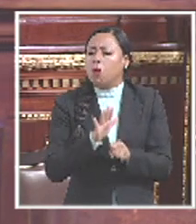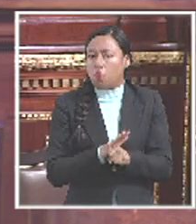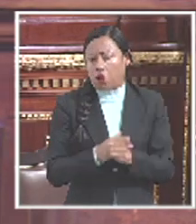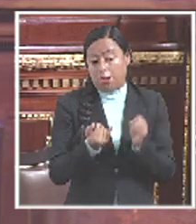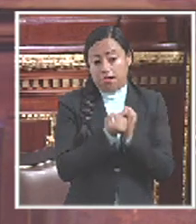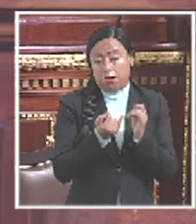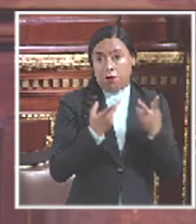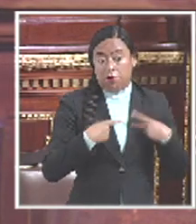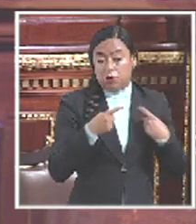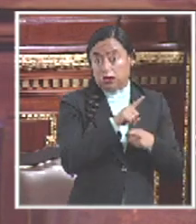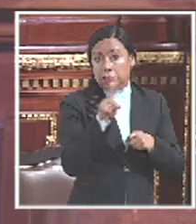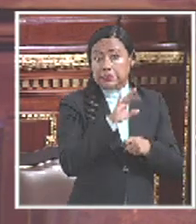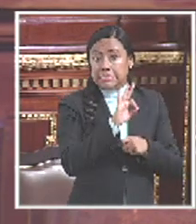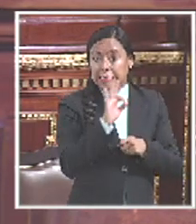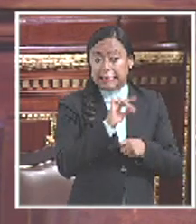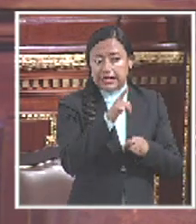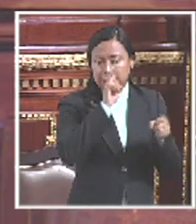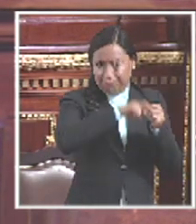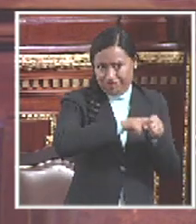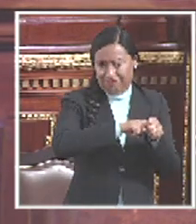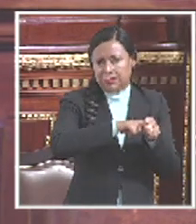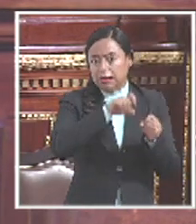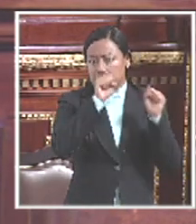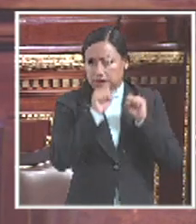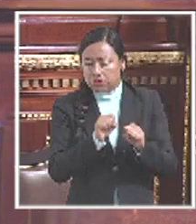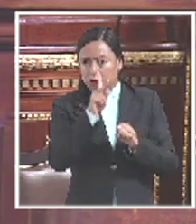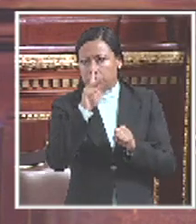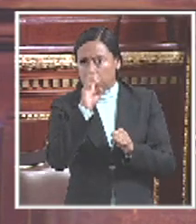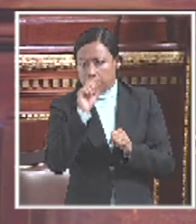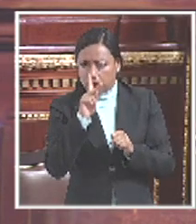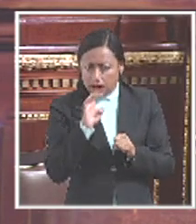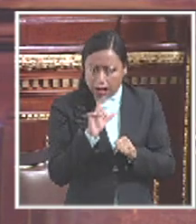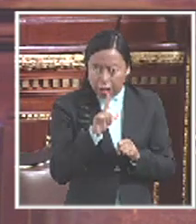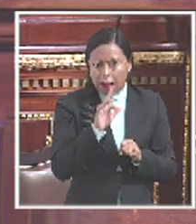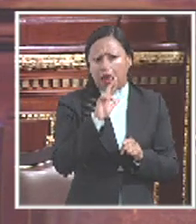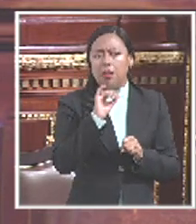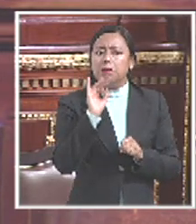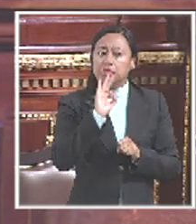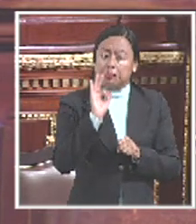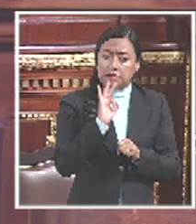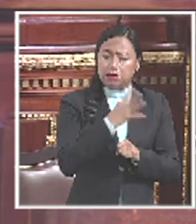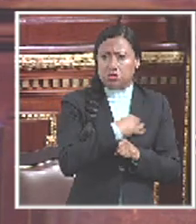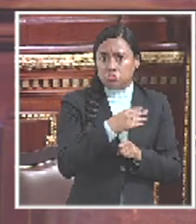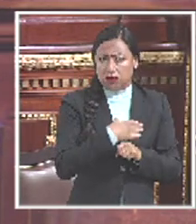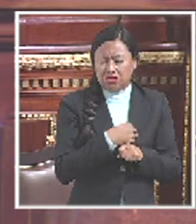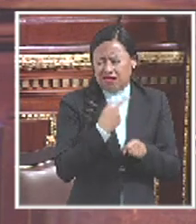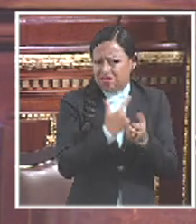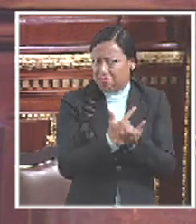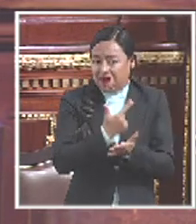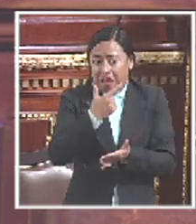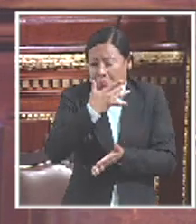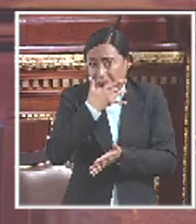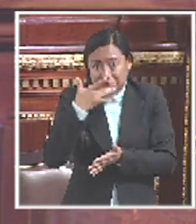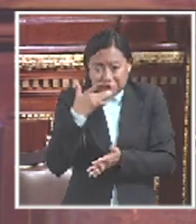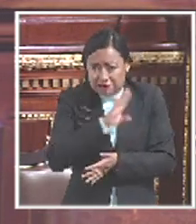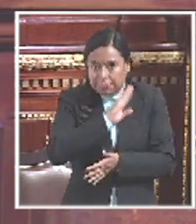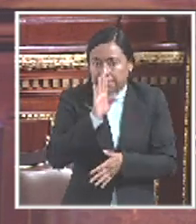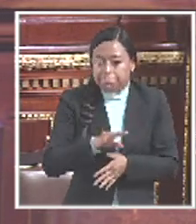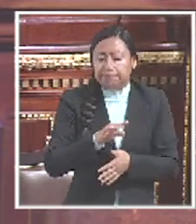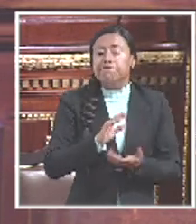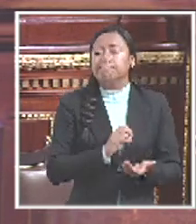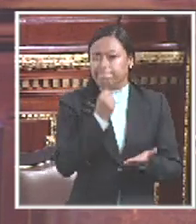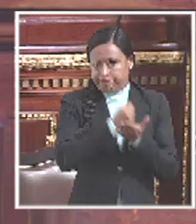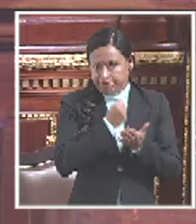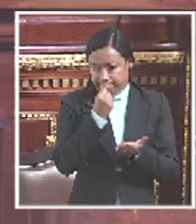que tienen un hijo enfermo, una madre cuya vida depende de un hilo, podrían exigir que se les brinde la atención médica a